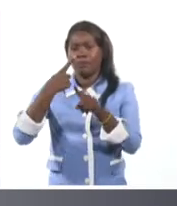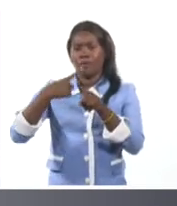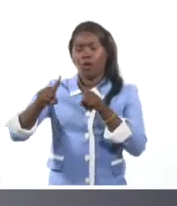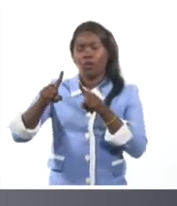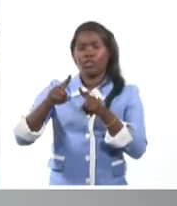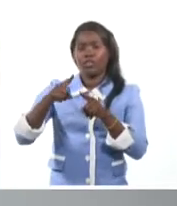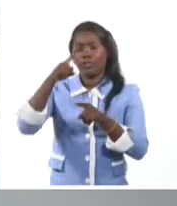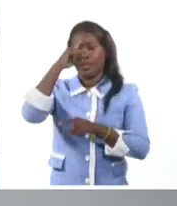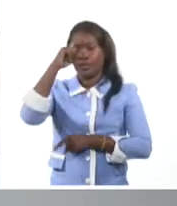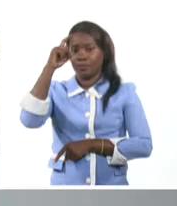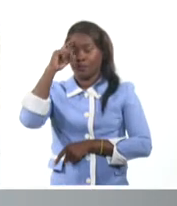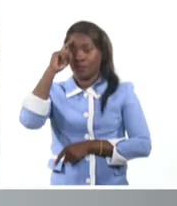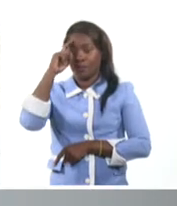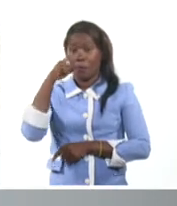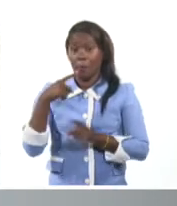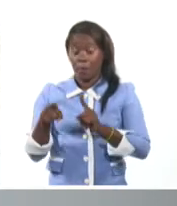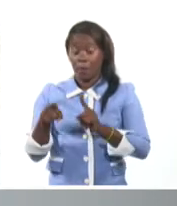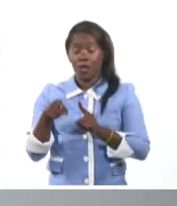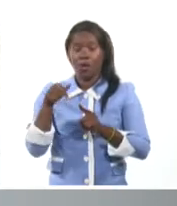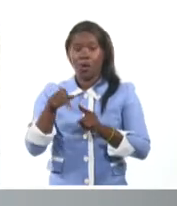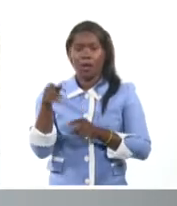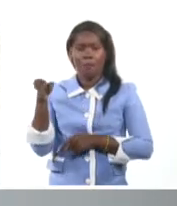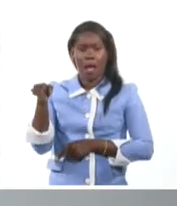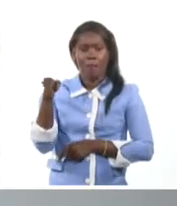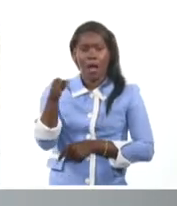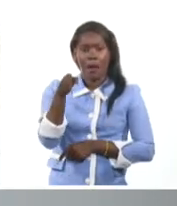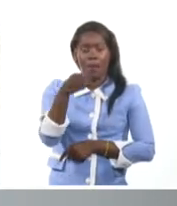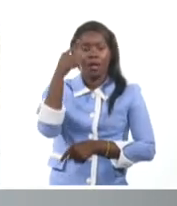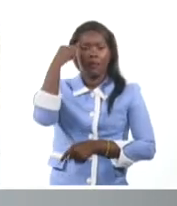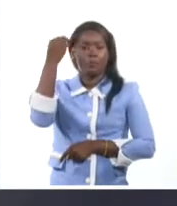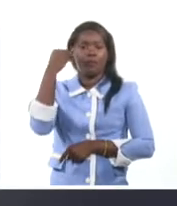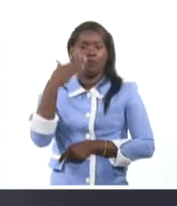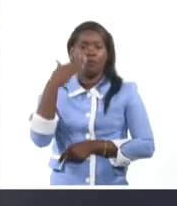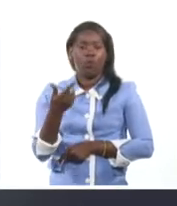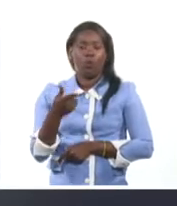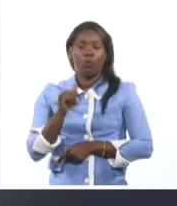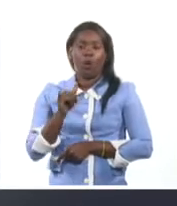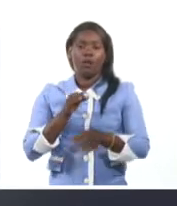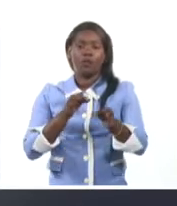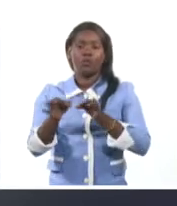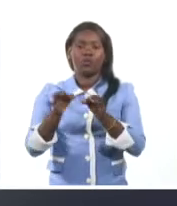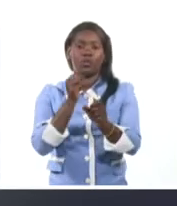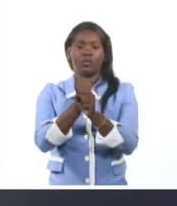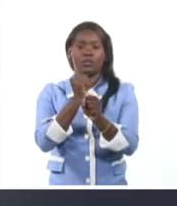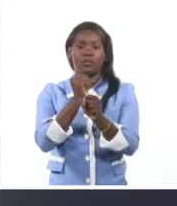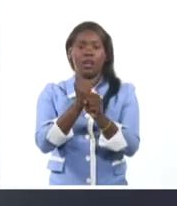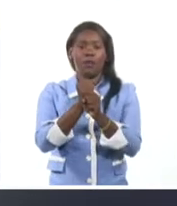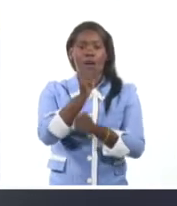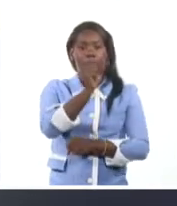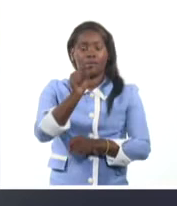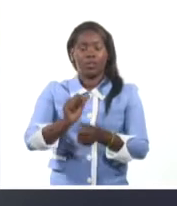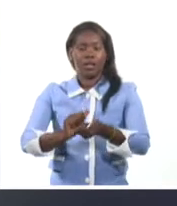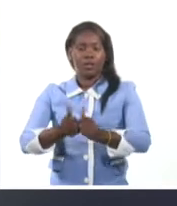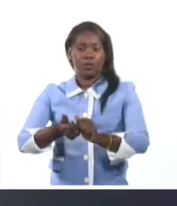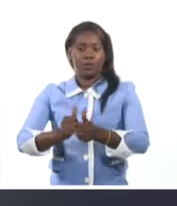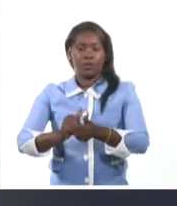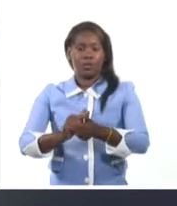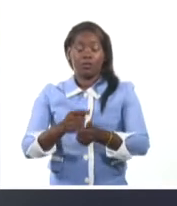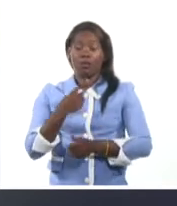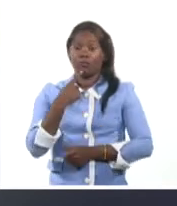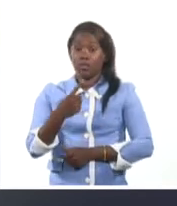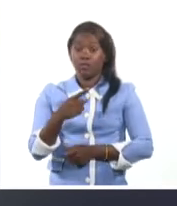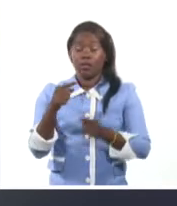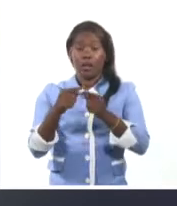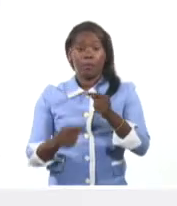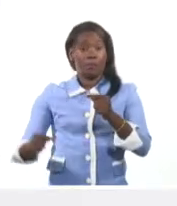El directivo le brinda total seguimiento a la implementación de la estrategia de desarrollo del béisbol, catalogada como de máxima